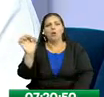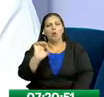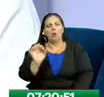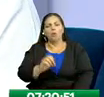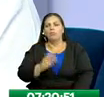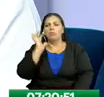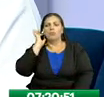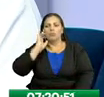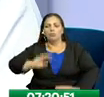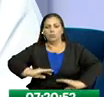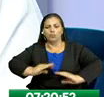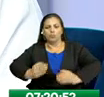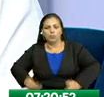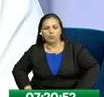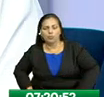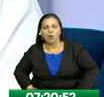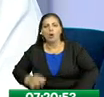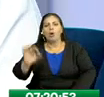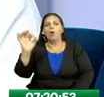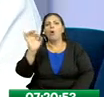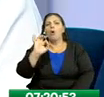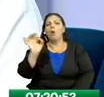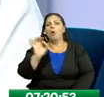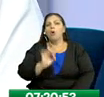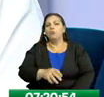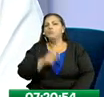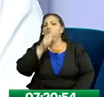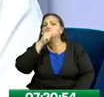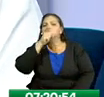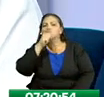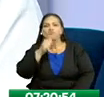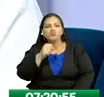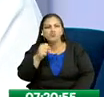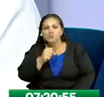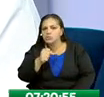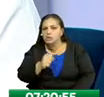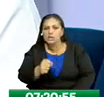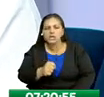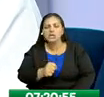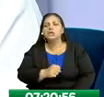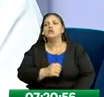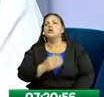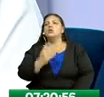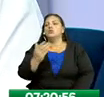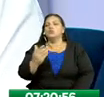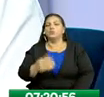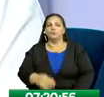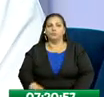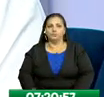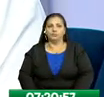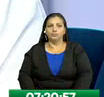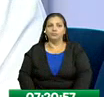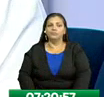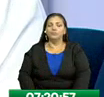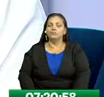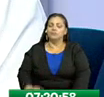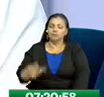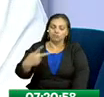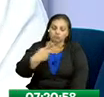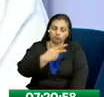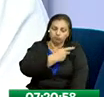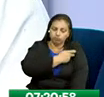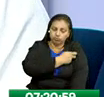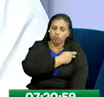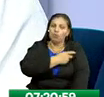de complicaciones en estos grupos vulnerables, que son los niños menores de 5 años. Y los adultos mayores. Los adultos mayores, personas que tienen algún tipo de